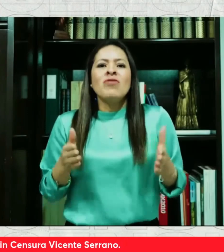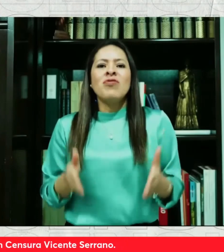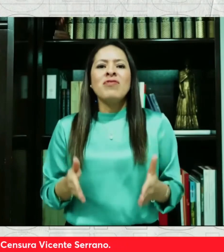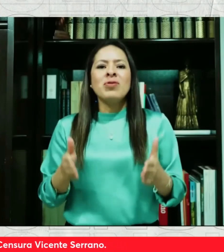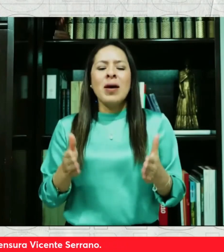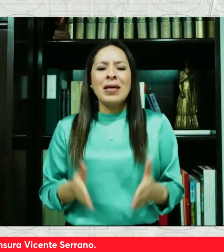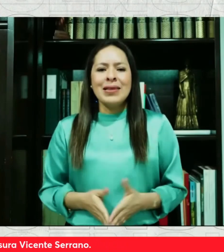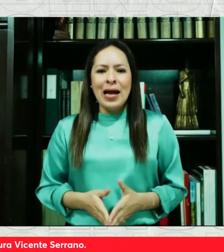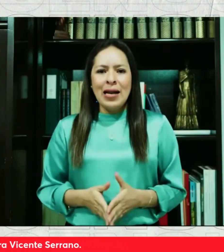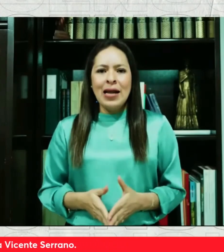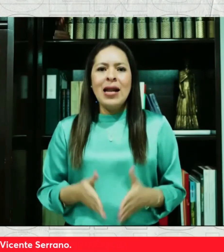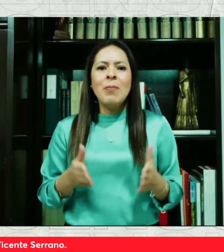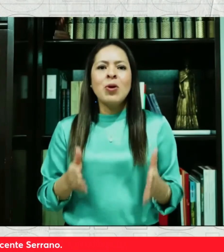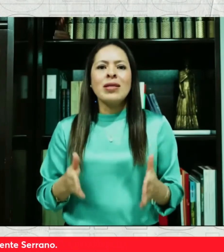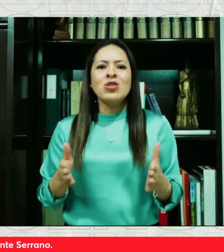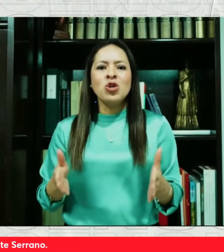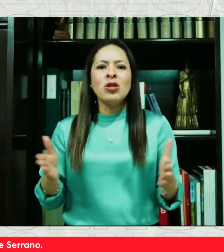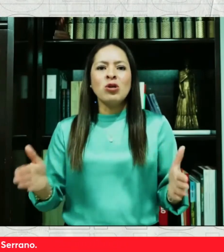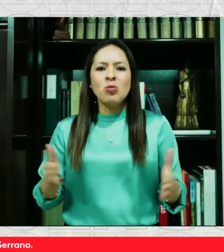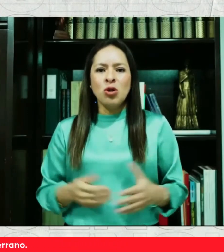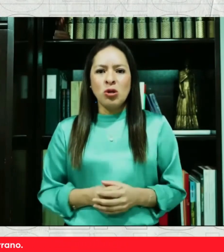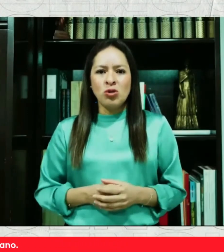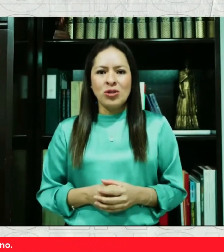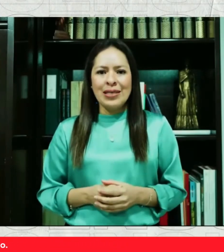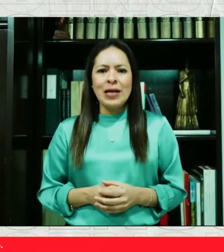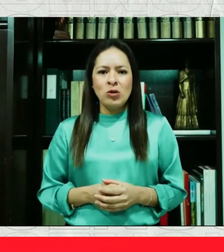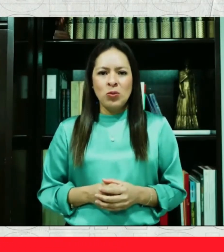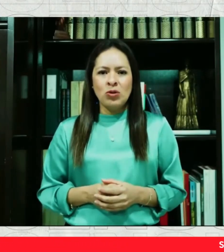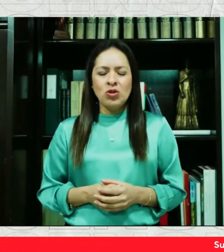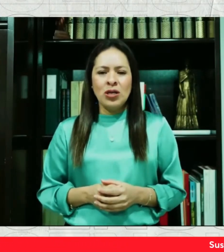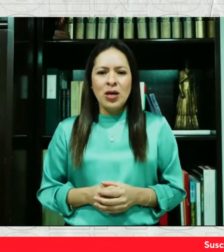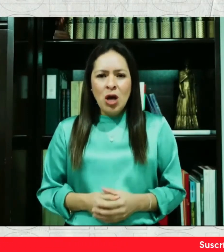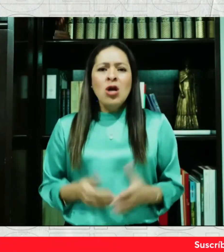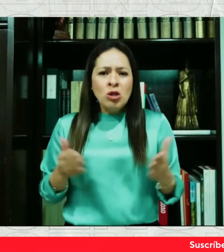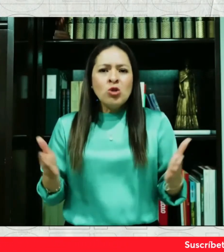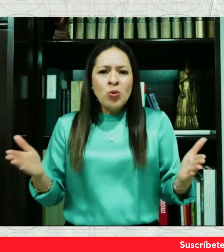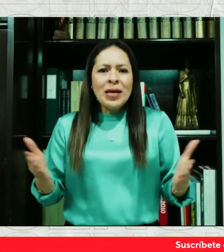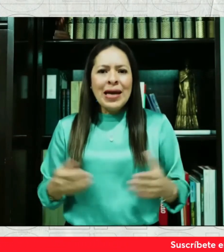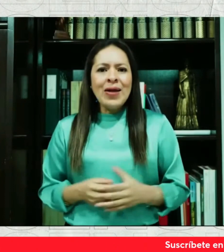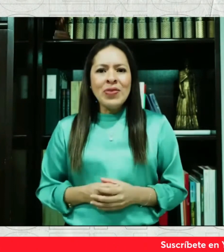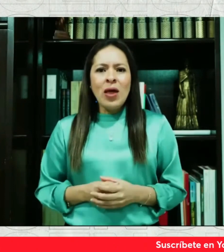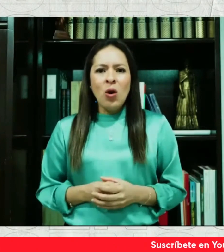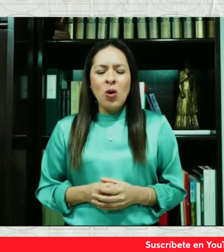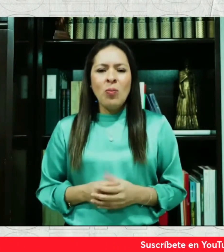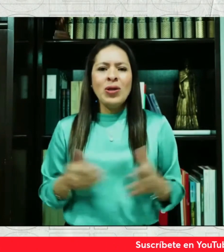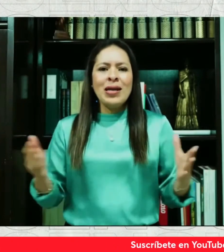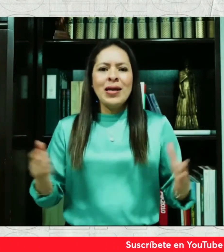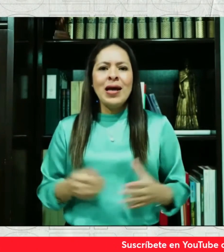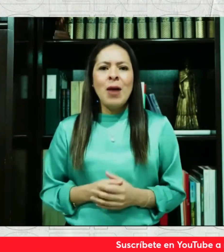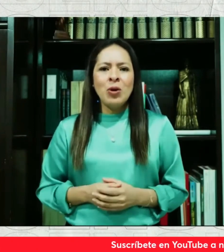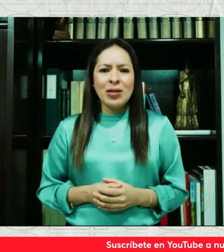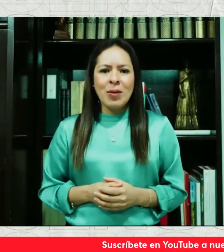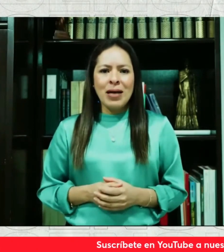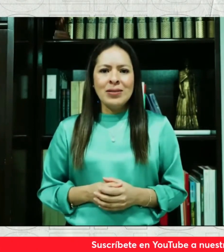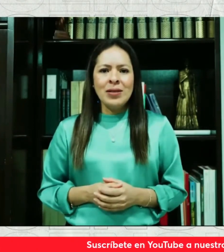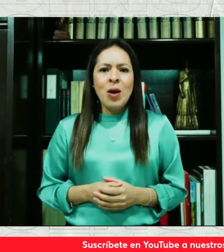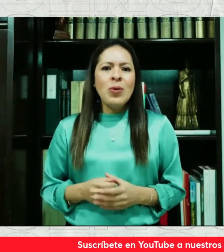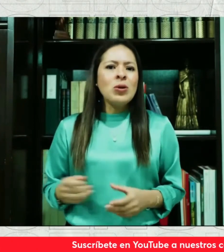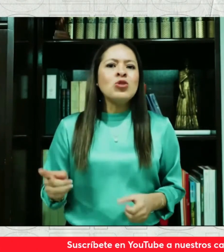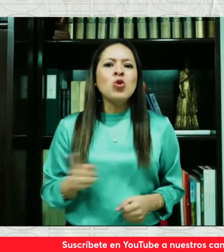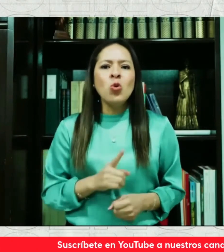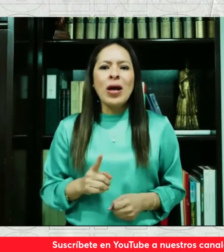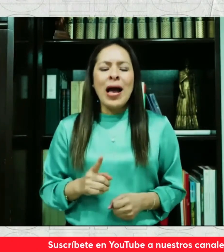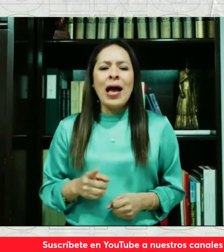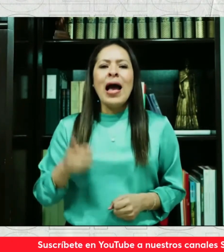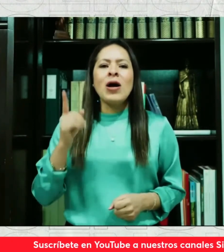donde fue fundamental la aportación de los votos de San Luis Potosí. Nos hubiera encantado poder aportar más, pero